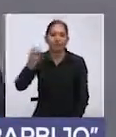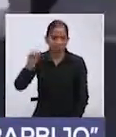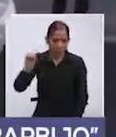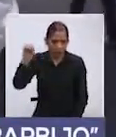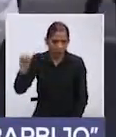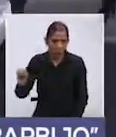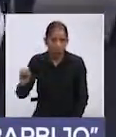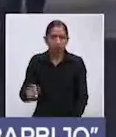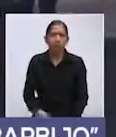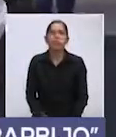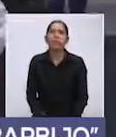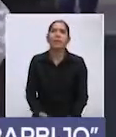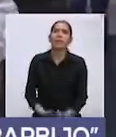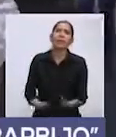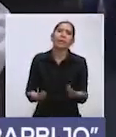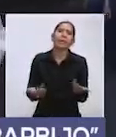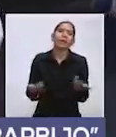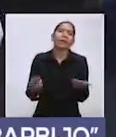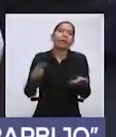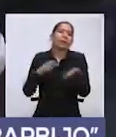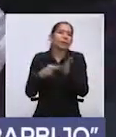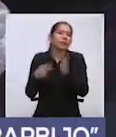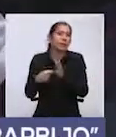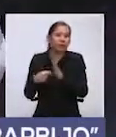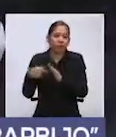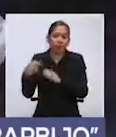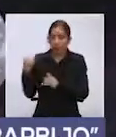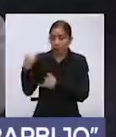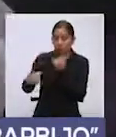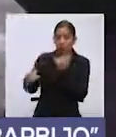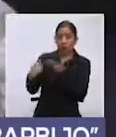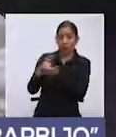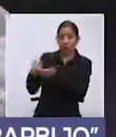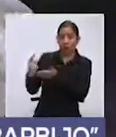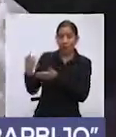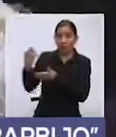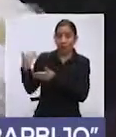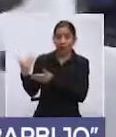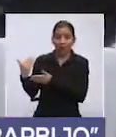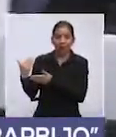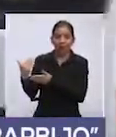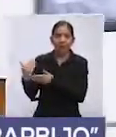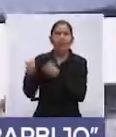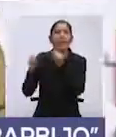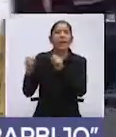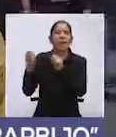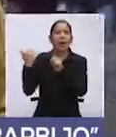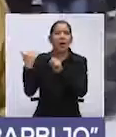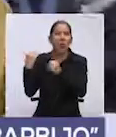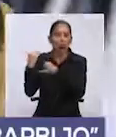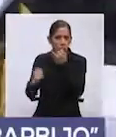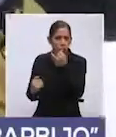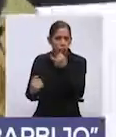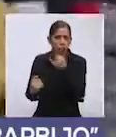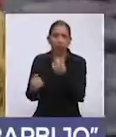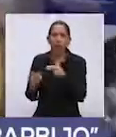incremento ha significado subir en la semana 17, que terminó el sábado anterior,